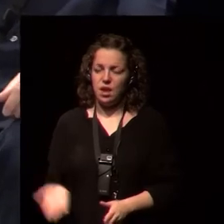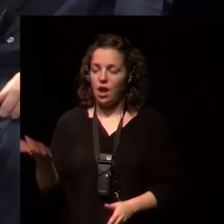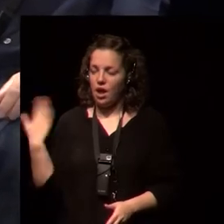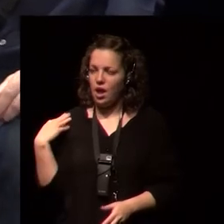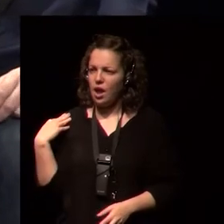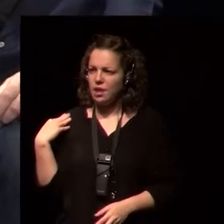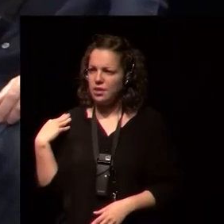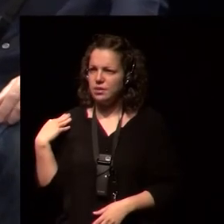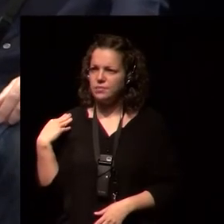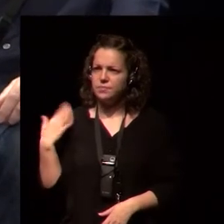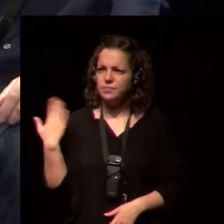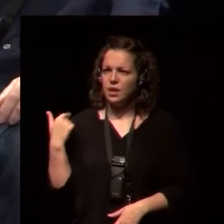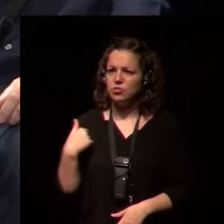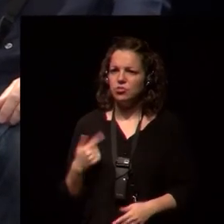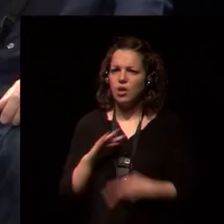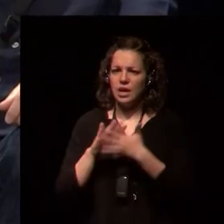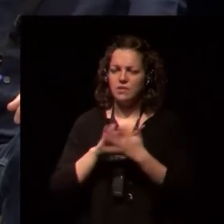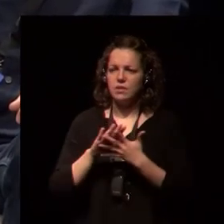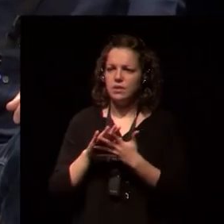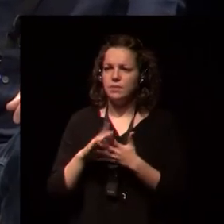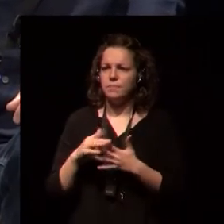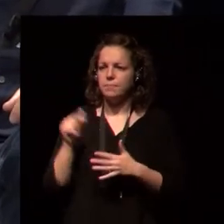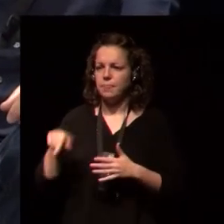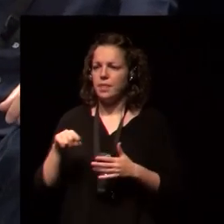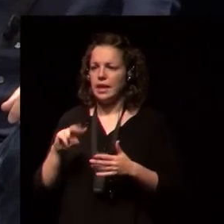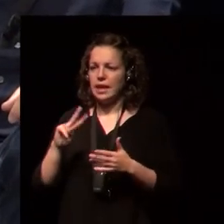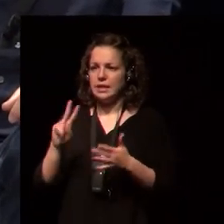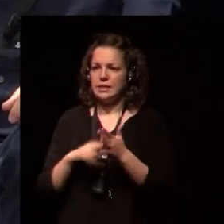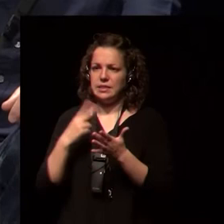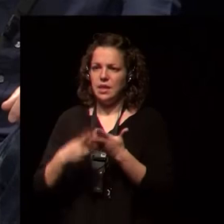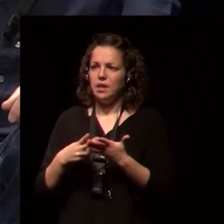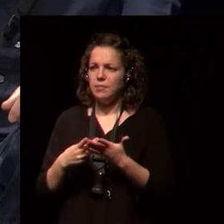Ayer hablaba con uno de los intérpretes